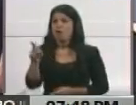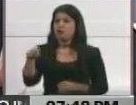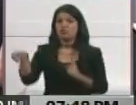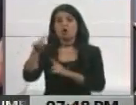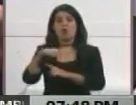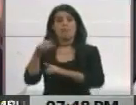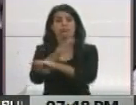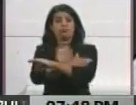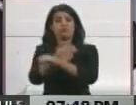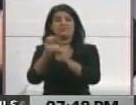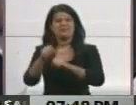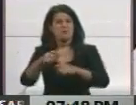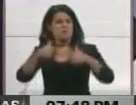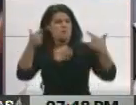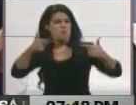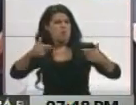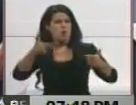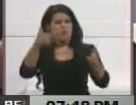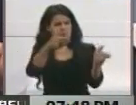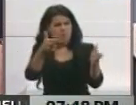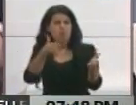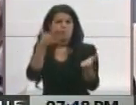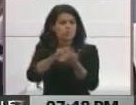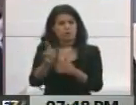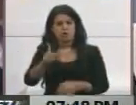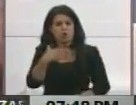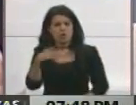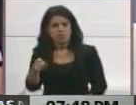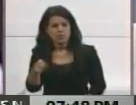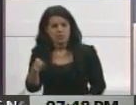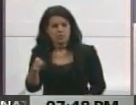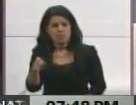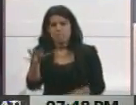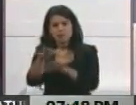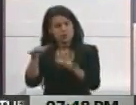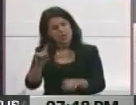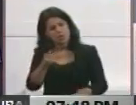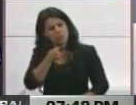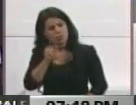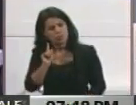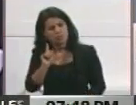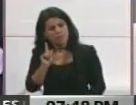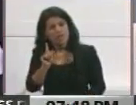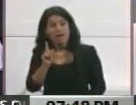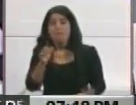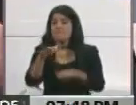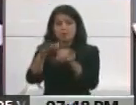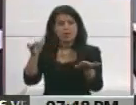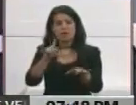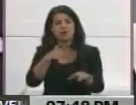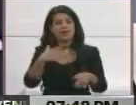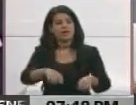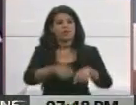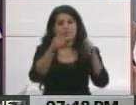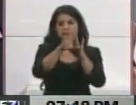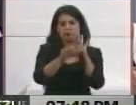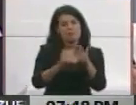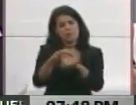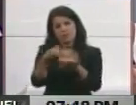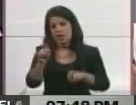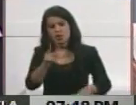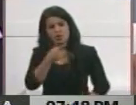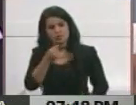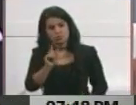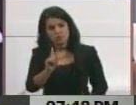todos en la oposición quieren atentar y violar al orden público constitucional y debe haber mucha gente